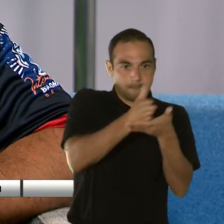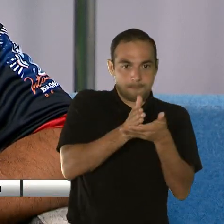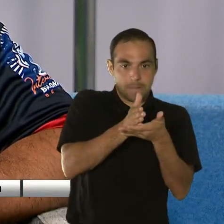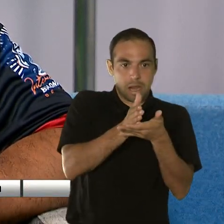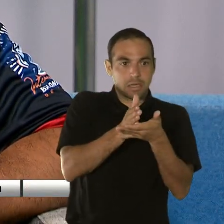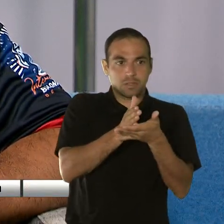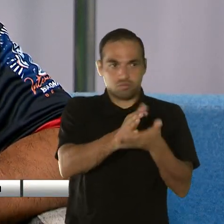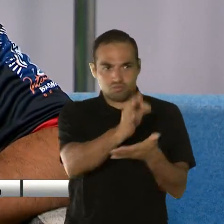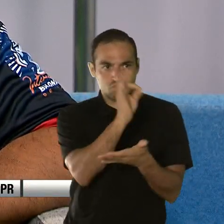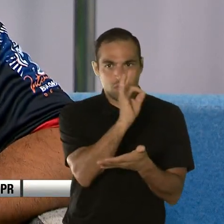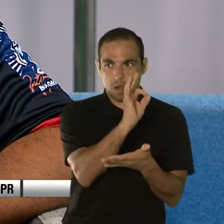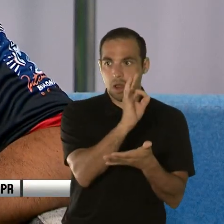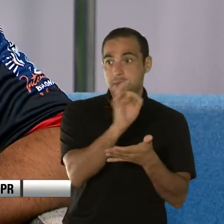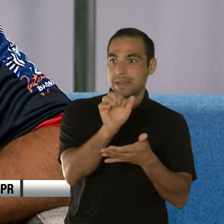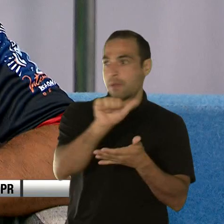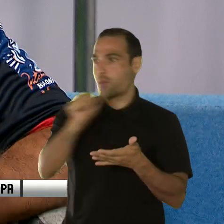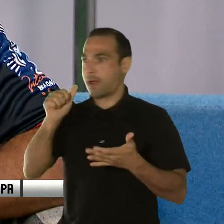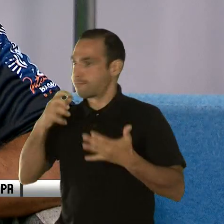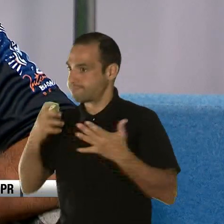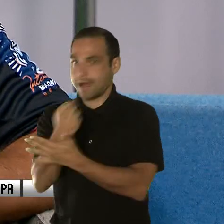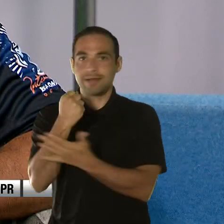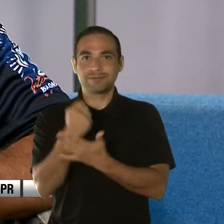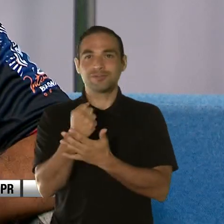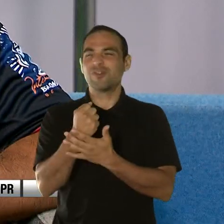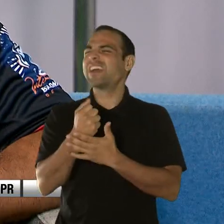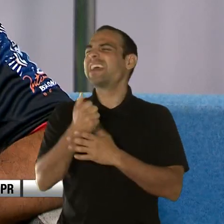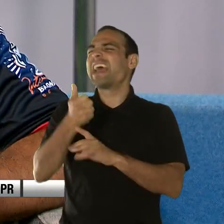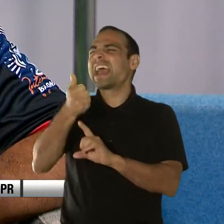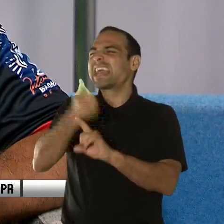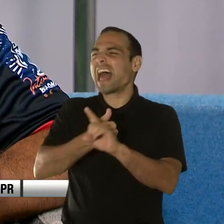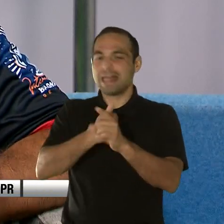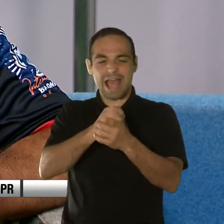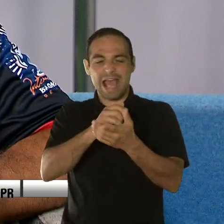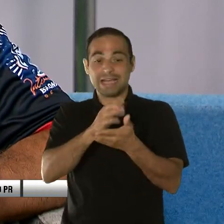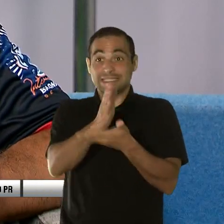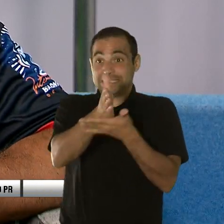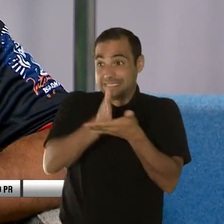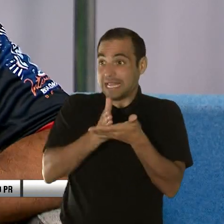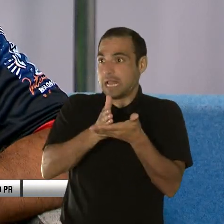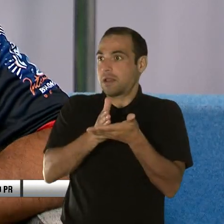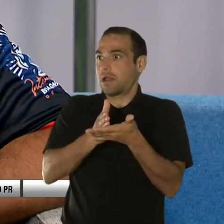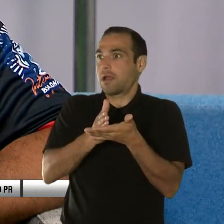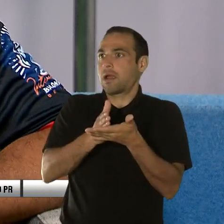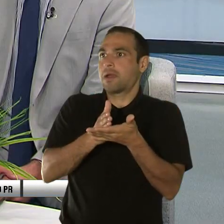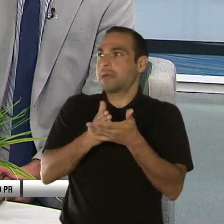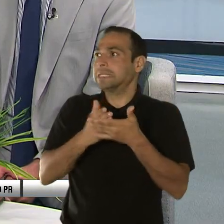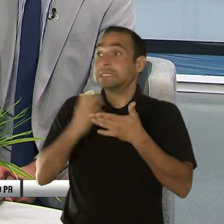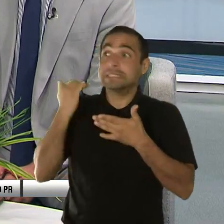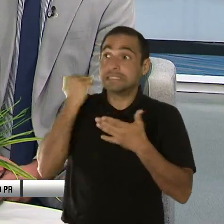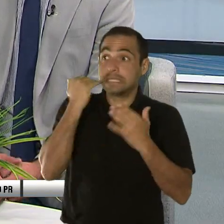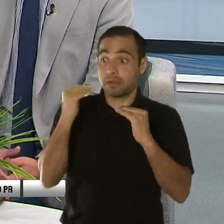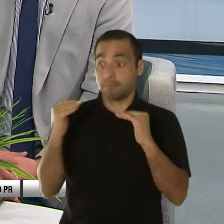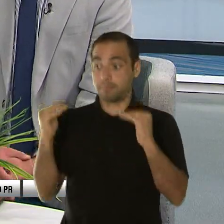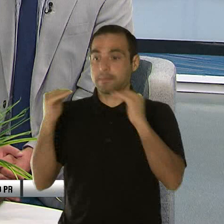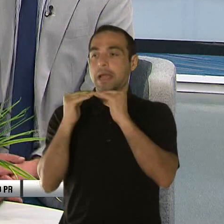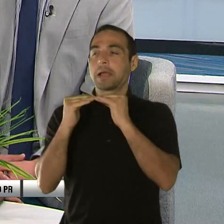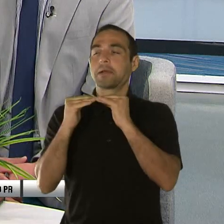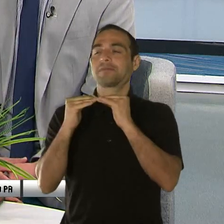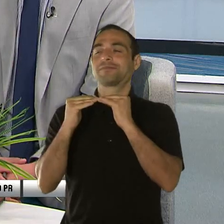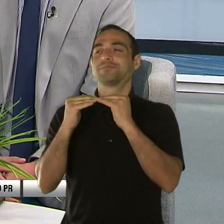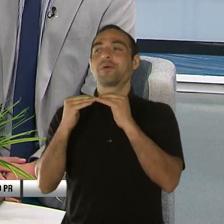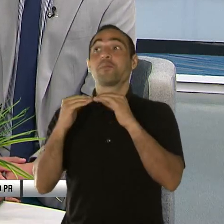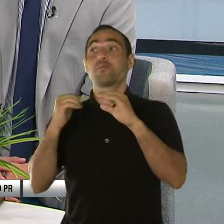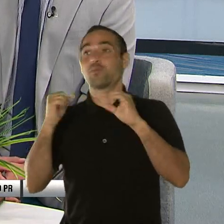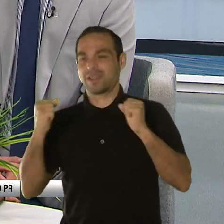un set como en el voleibol donde cada set cuenta como un punto y si se queda empate pues vamos a los famosos que